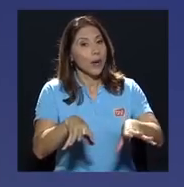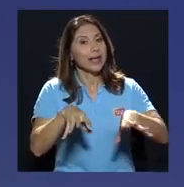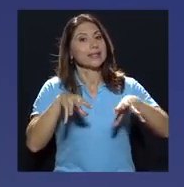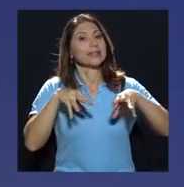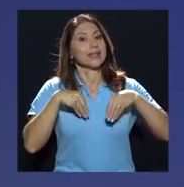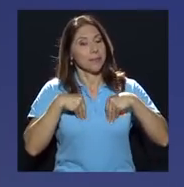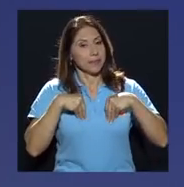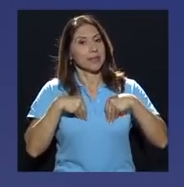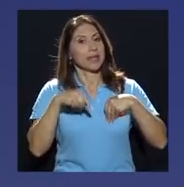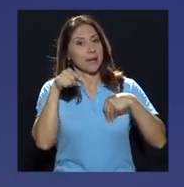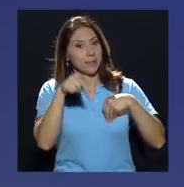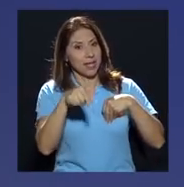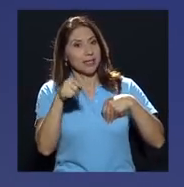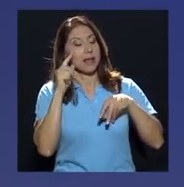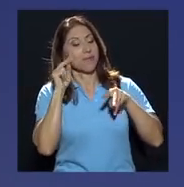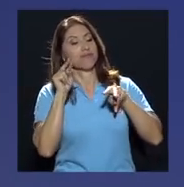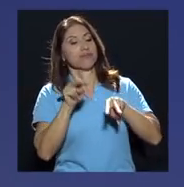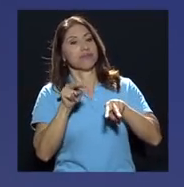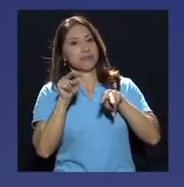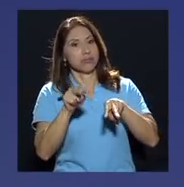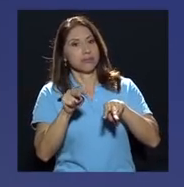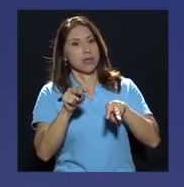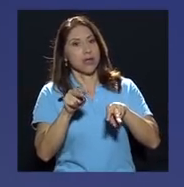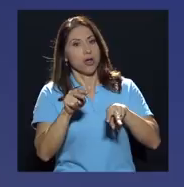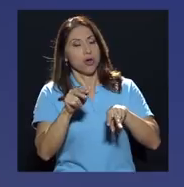acepta la competencia